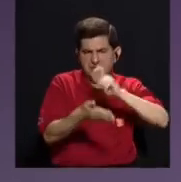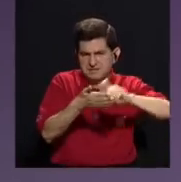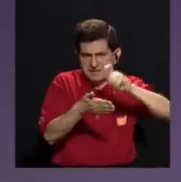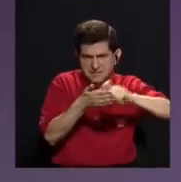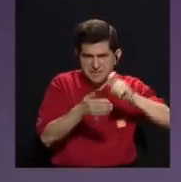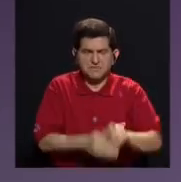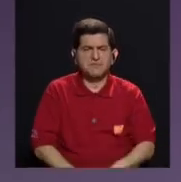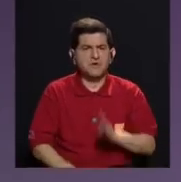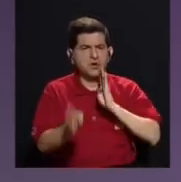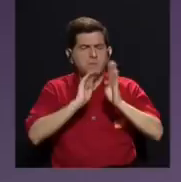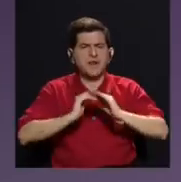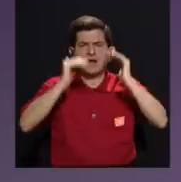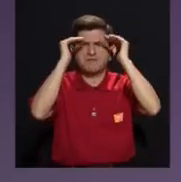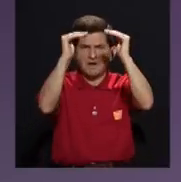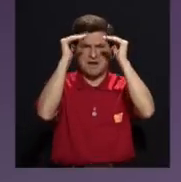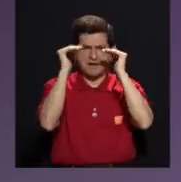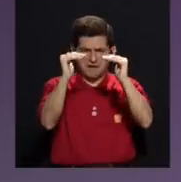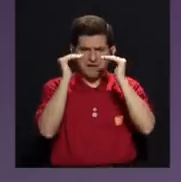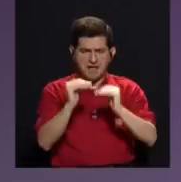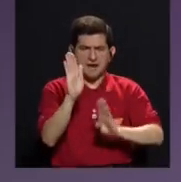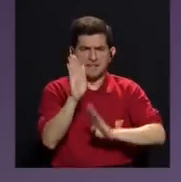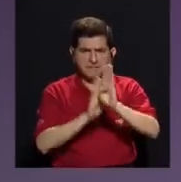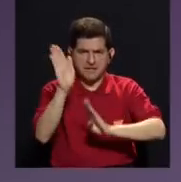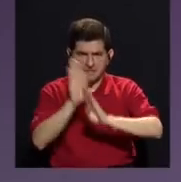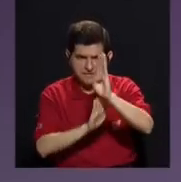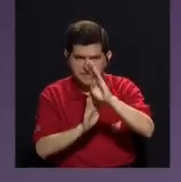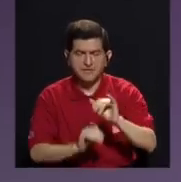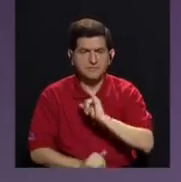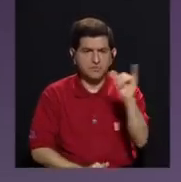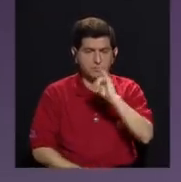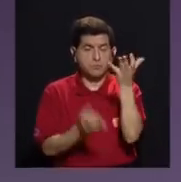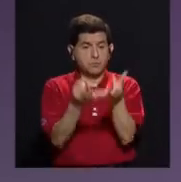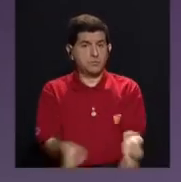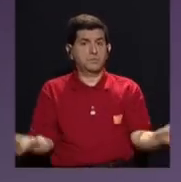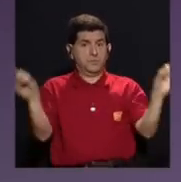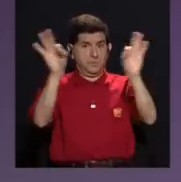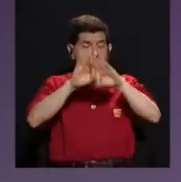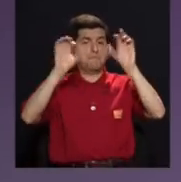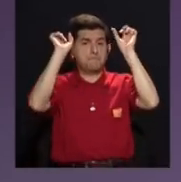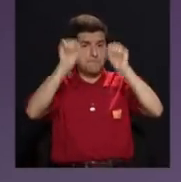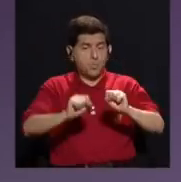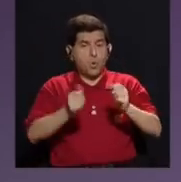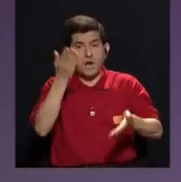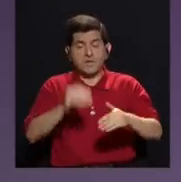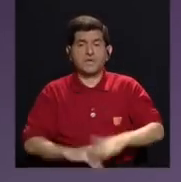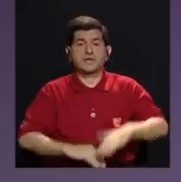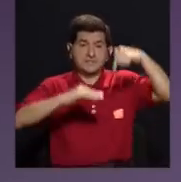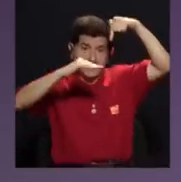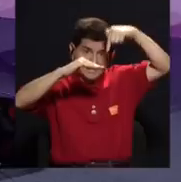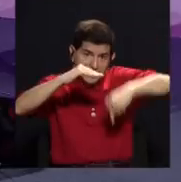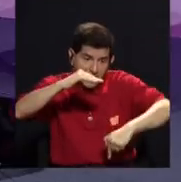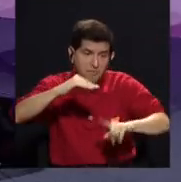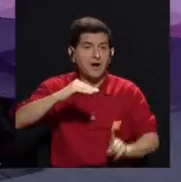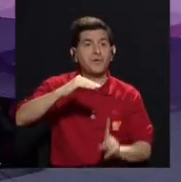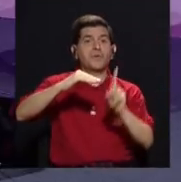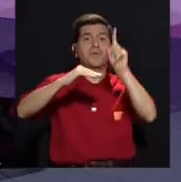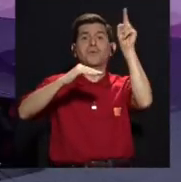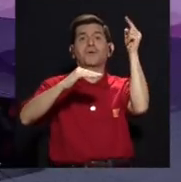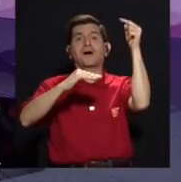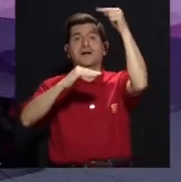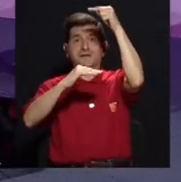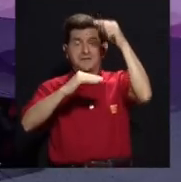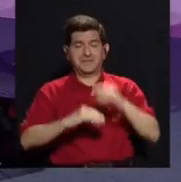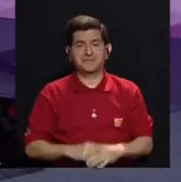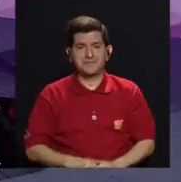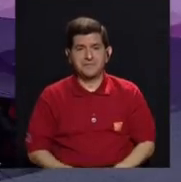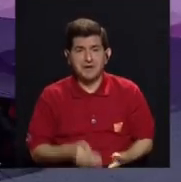cómo las capas en las que se ha ido desarrollando la bomba y también es importante destacar que puede haber un sótano y una azotea verdad porque hay cosas que